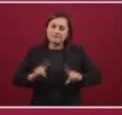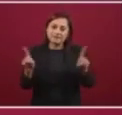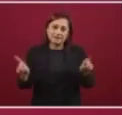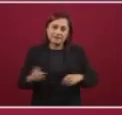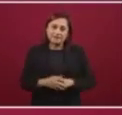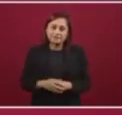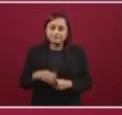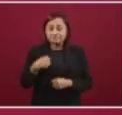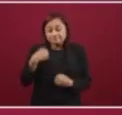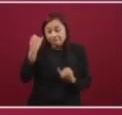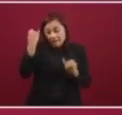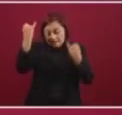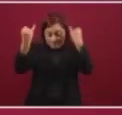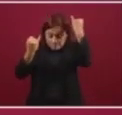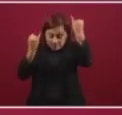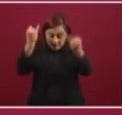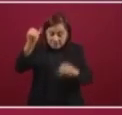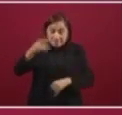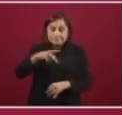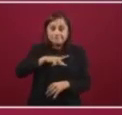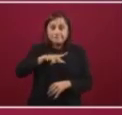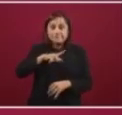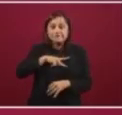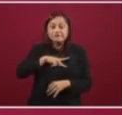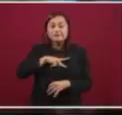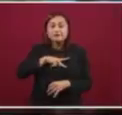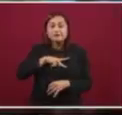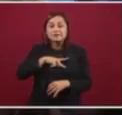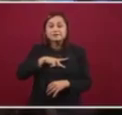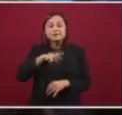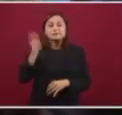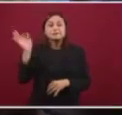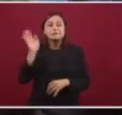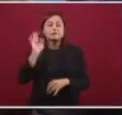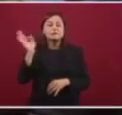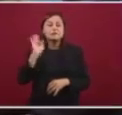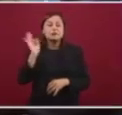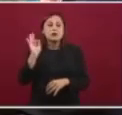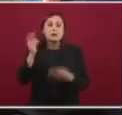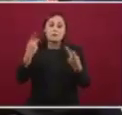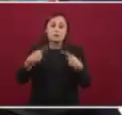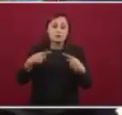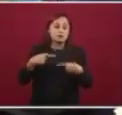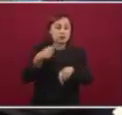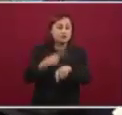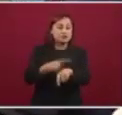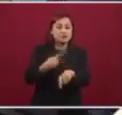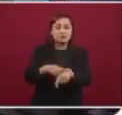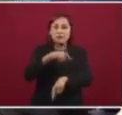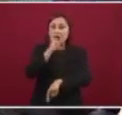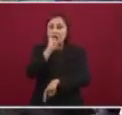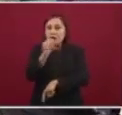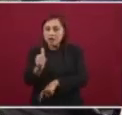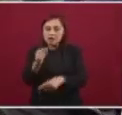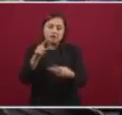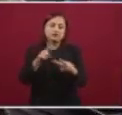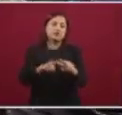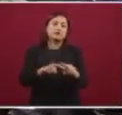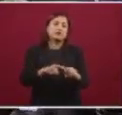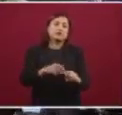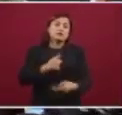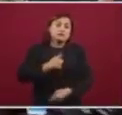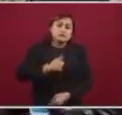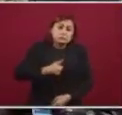Que no hubiese enfermos, que nadie sufriera. Es más, quisiera